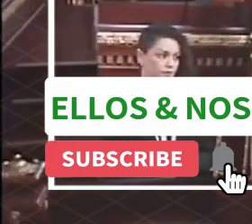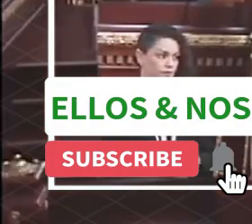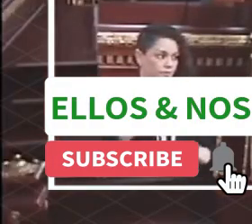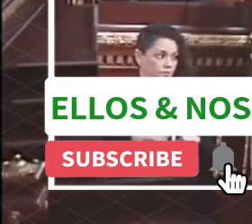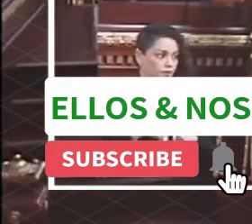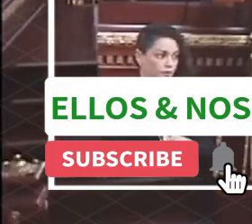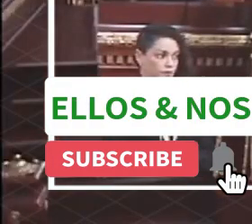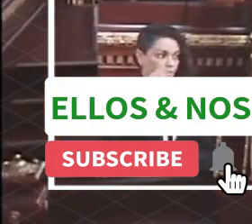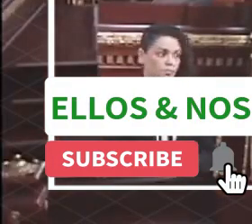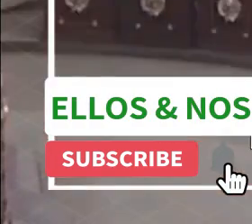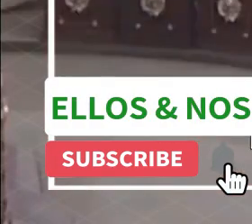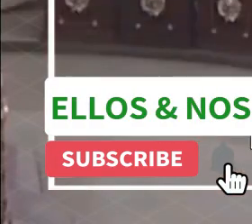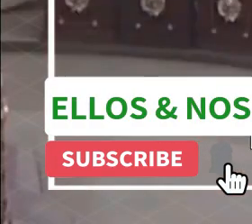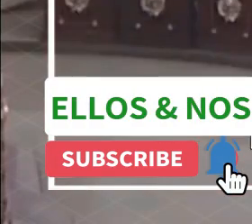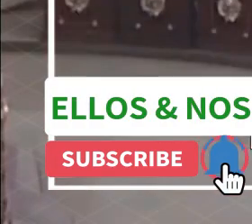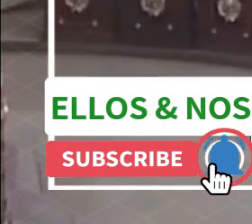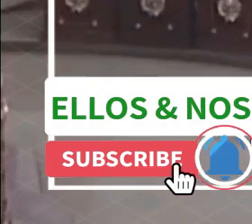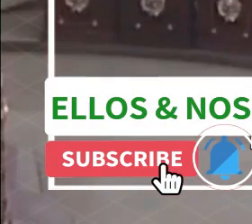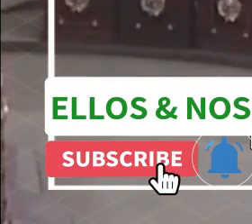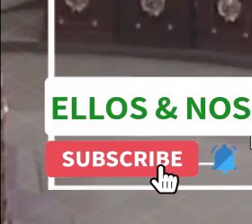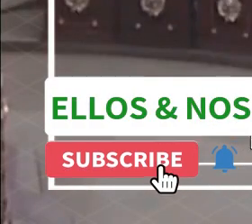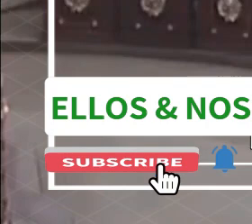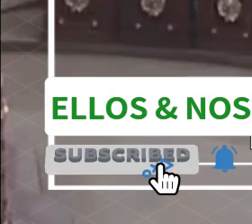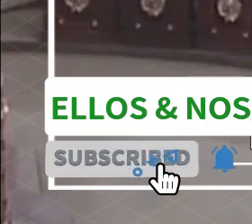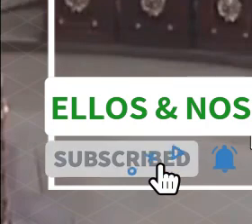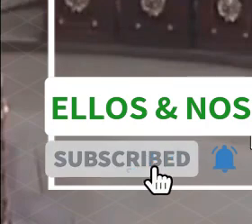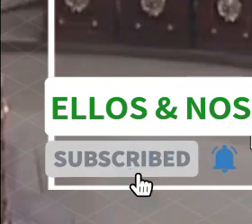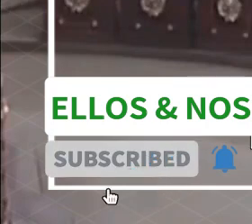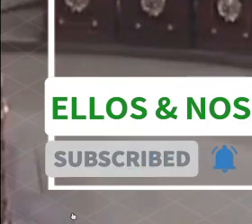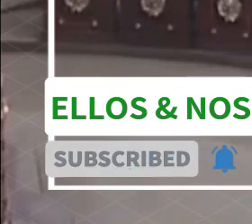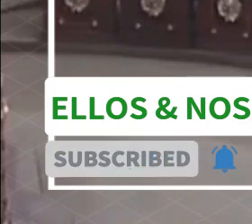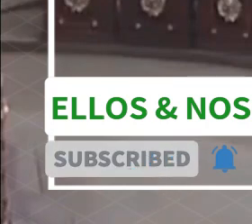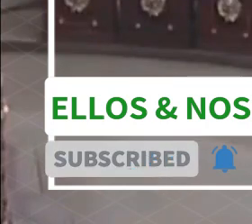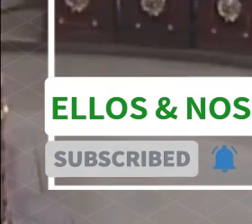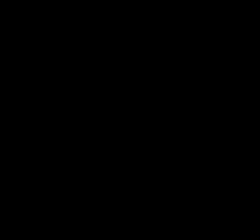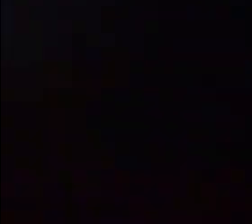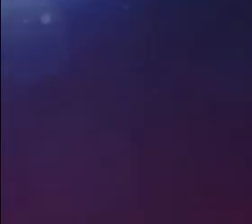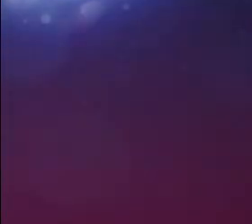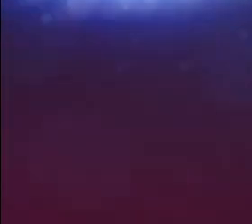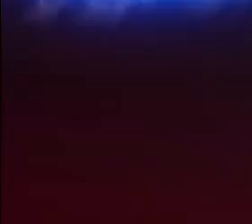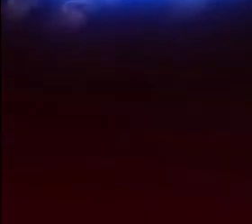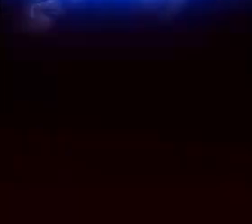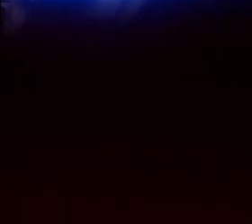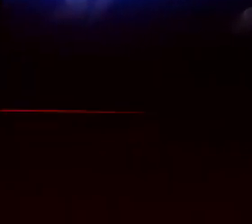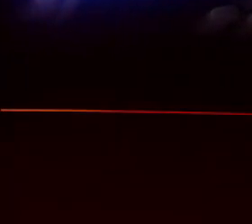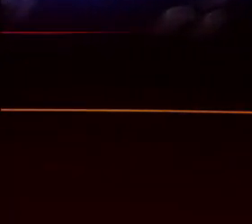¿Quiénes estén por la negativa? No se considera de urgente y obvia resolución, diputado presidente.